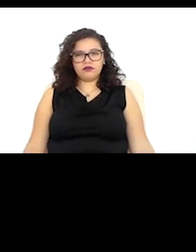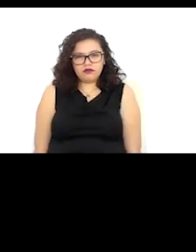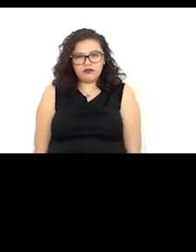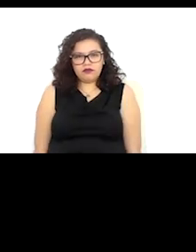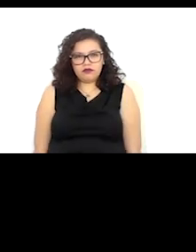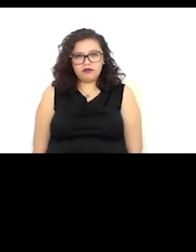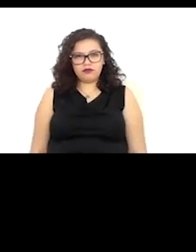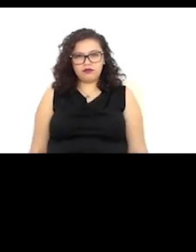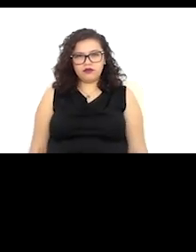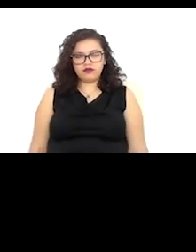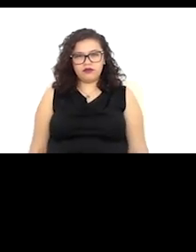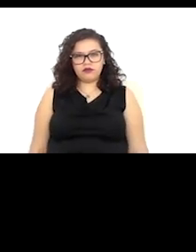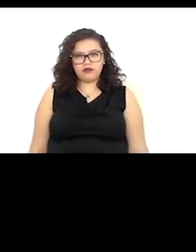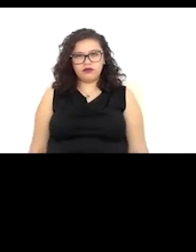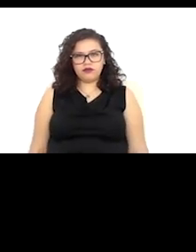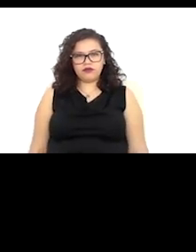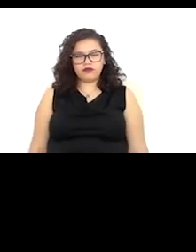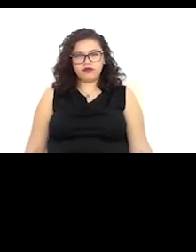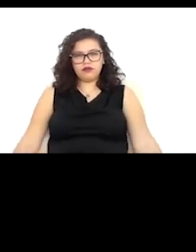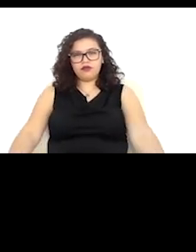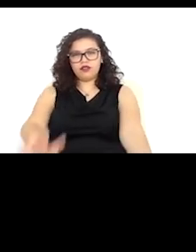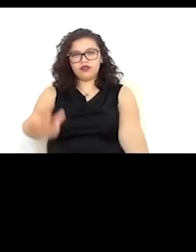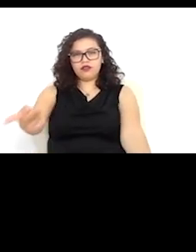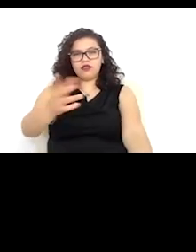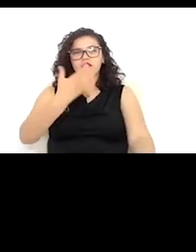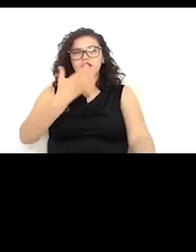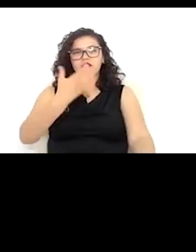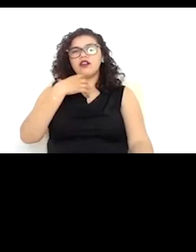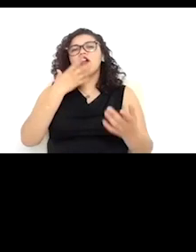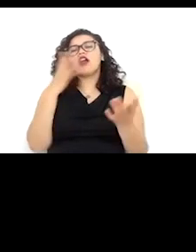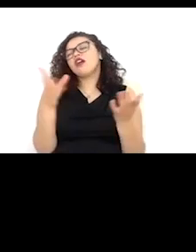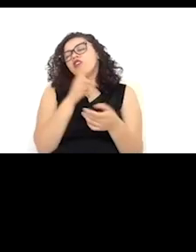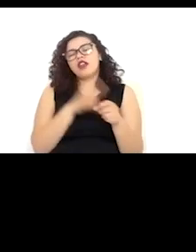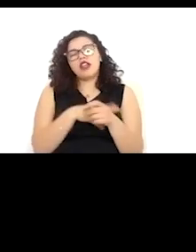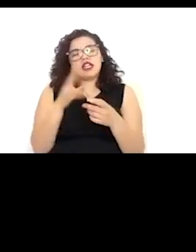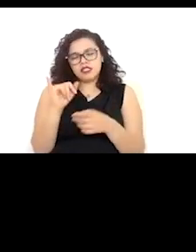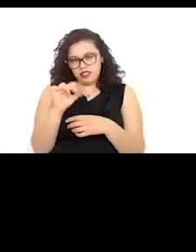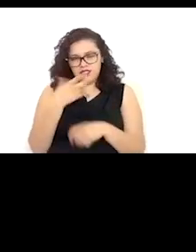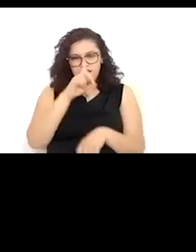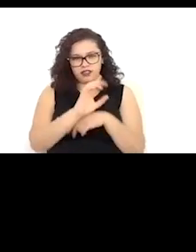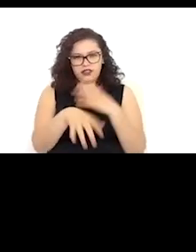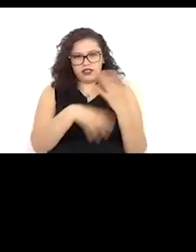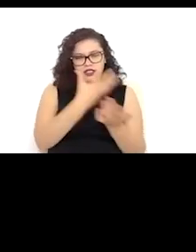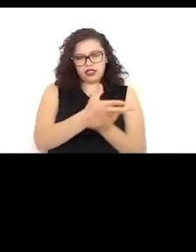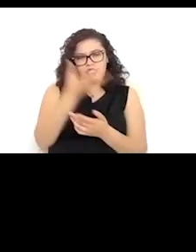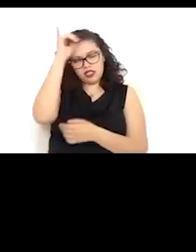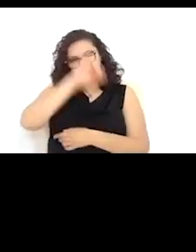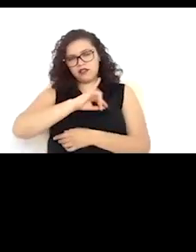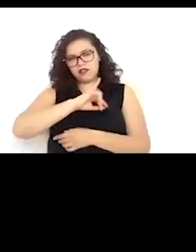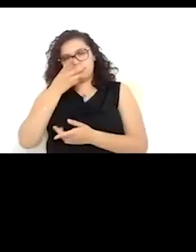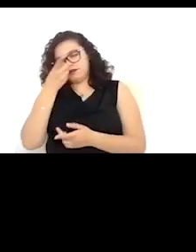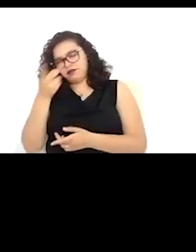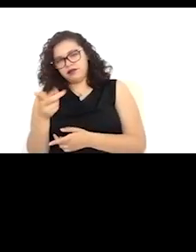Pues una pregunta bastante común. De cierta forma, sí. O sea, los días de descanso los establece el patrón y si nos